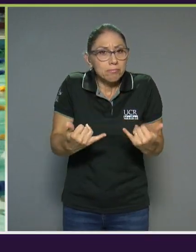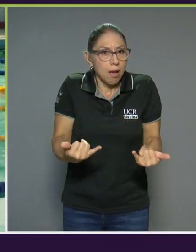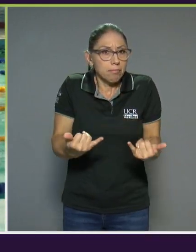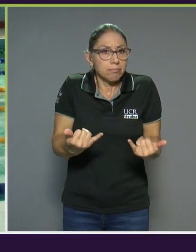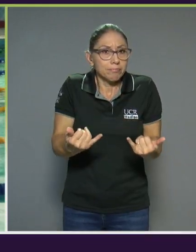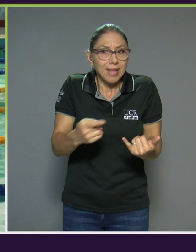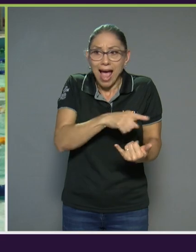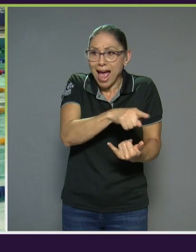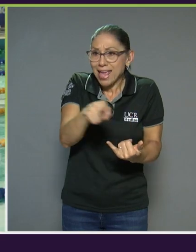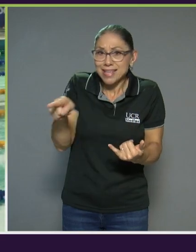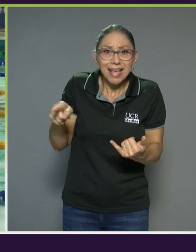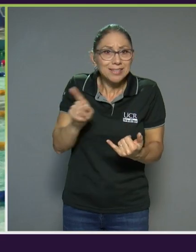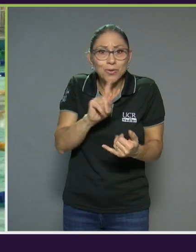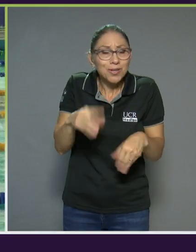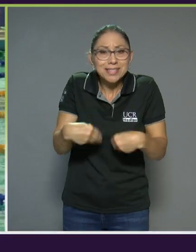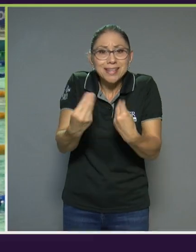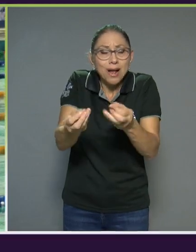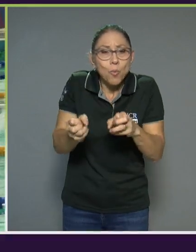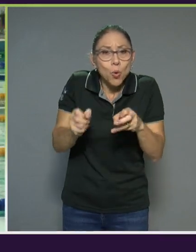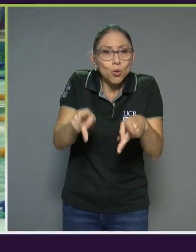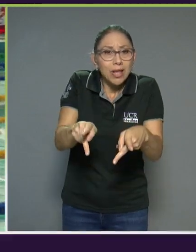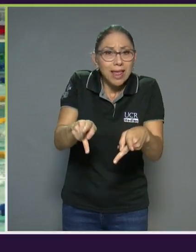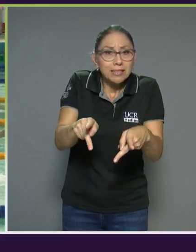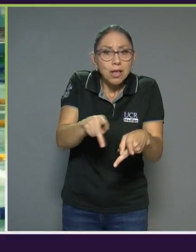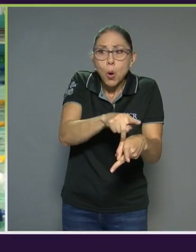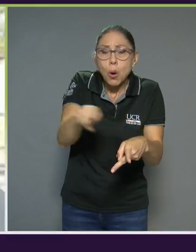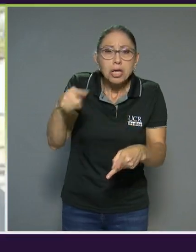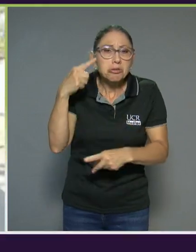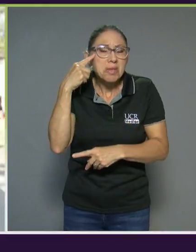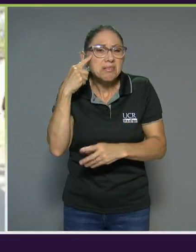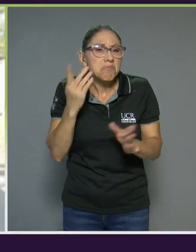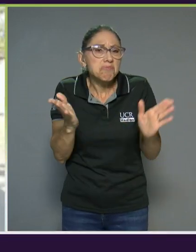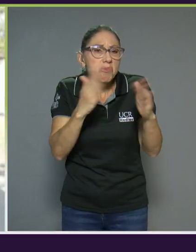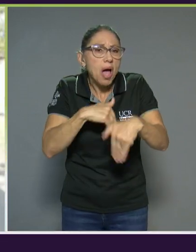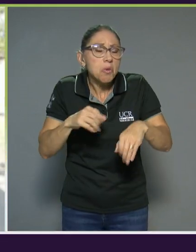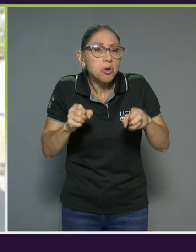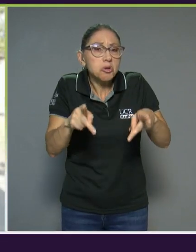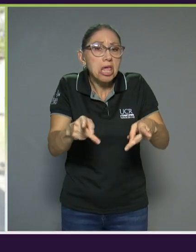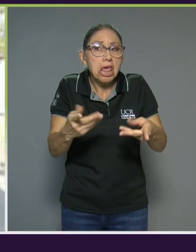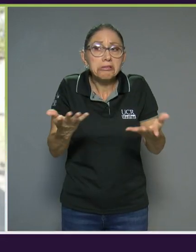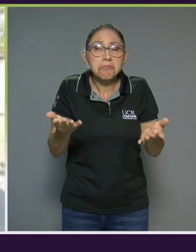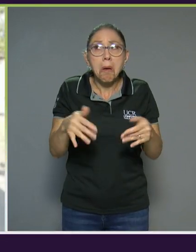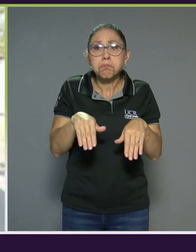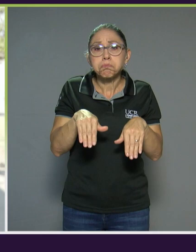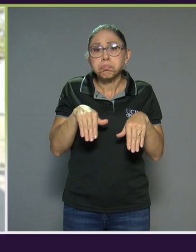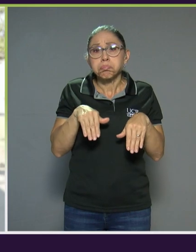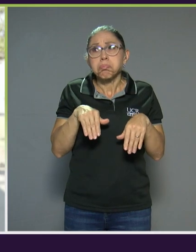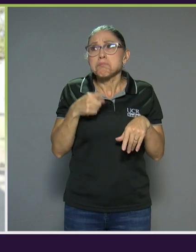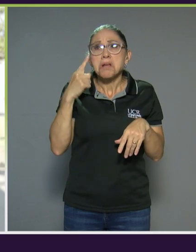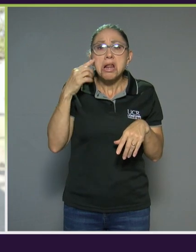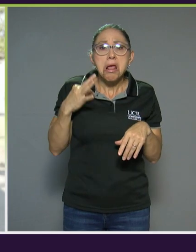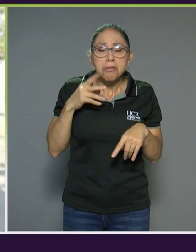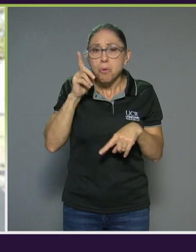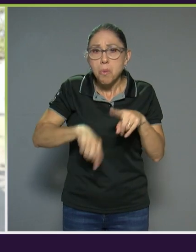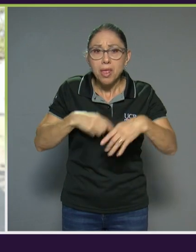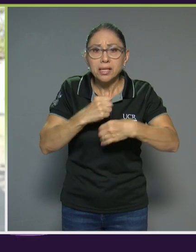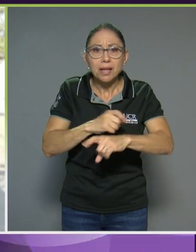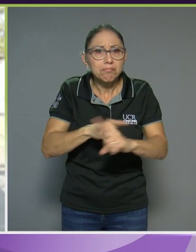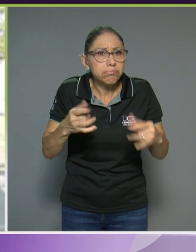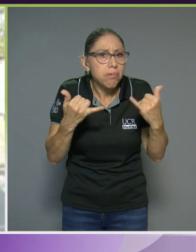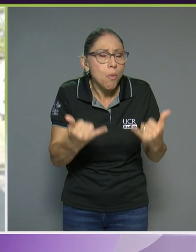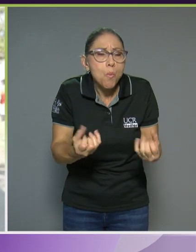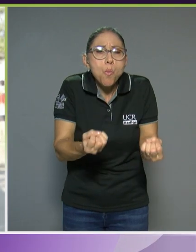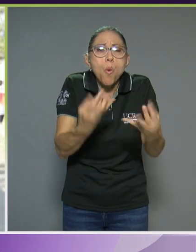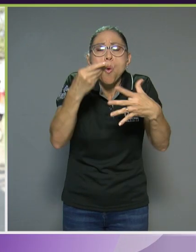no les dan las oportunidades o piensan que no las hay, que están ahí y que ya no pueden hacer. Pero ahora hay muchísimos, muchísimos